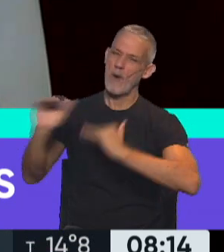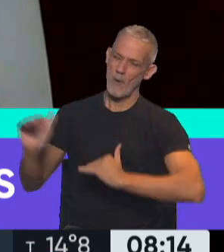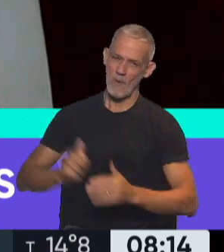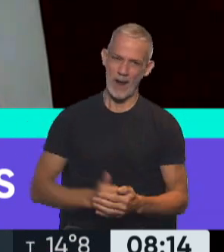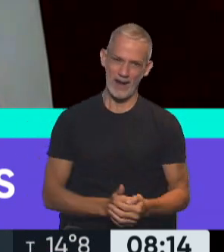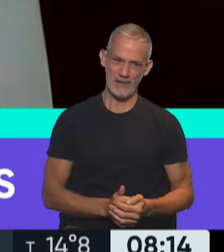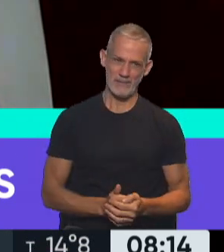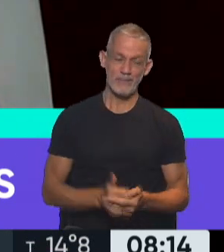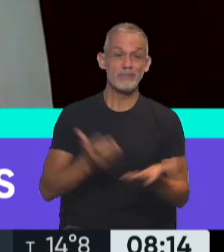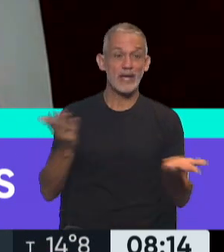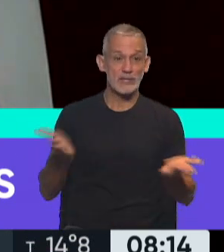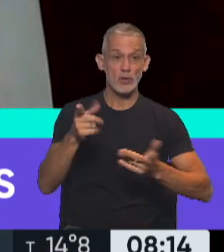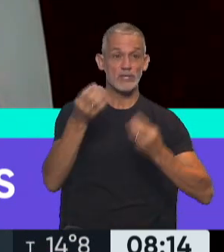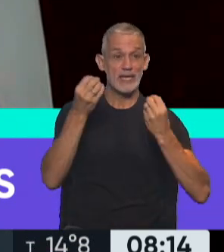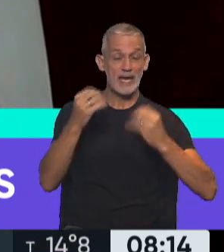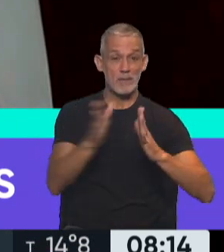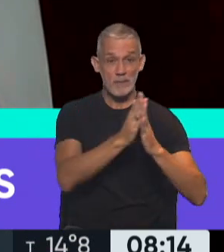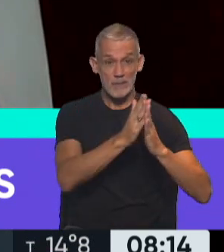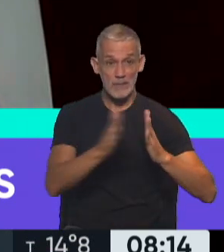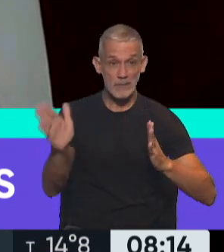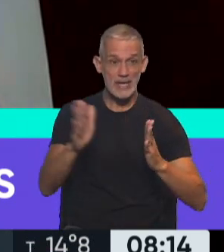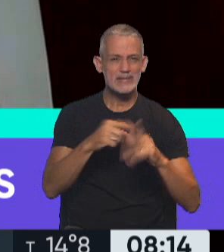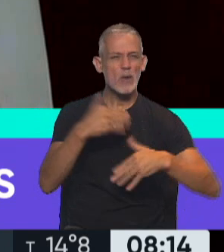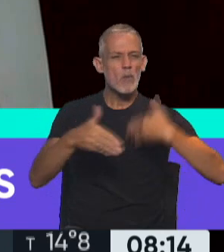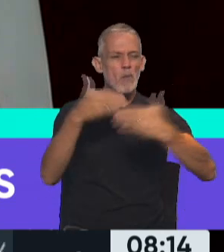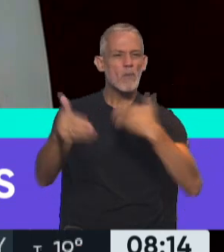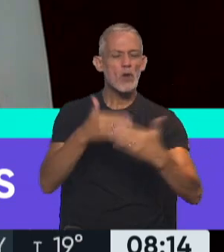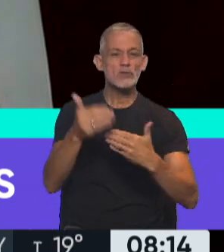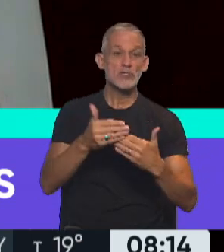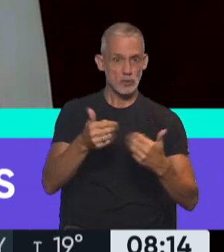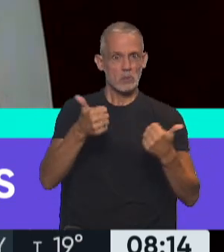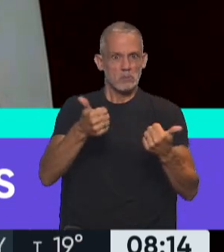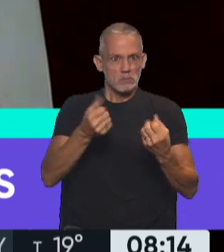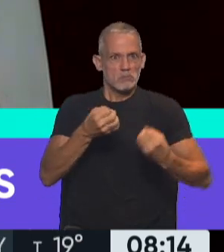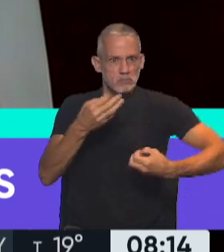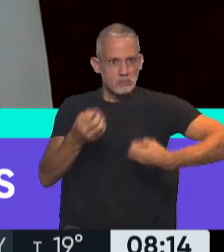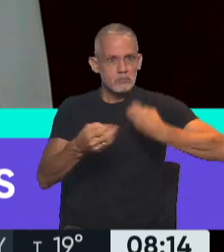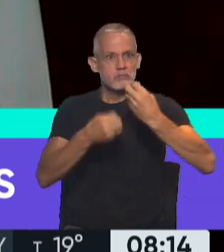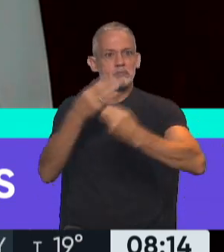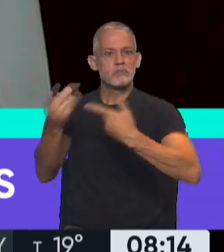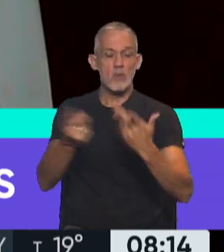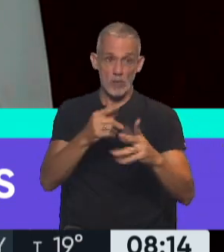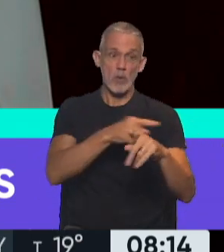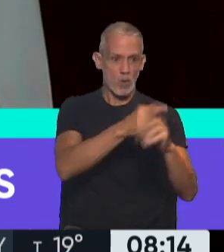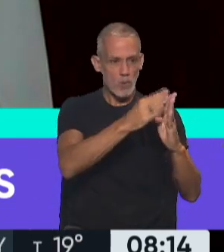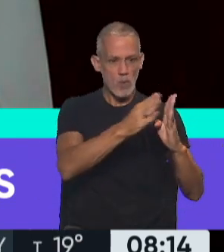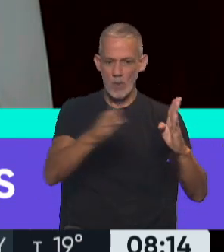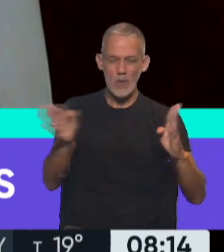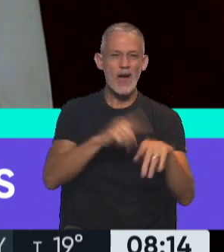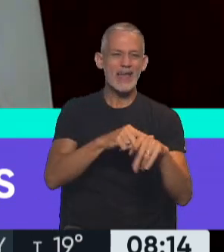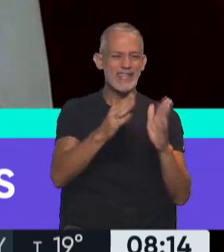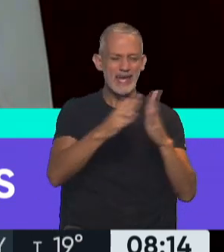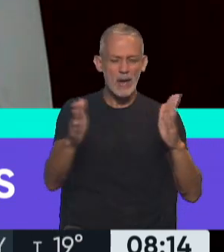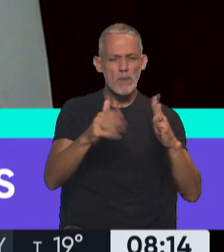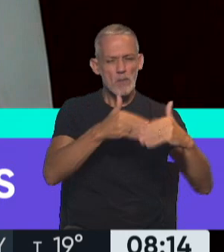entonces comienza un proceso virtuoso, y un proceso virtuoso que puede ser